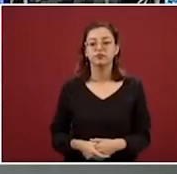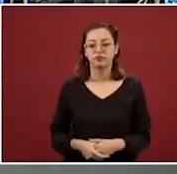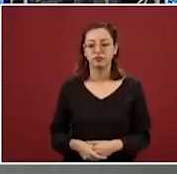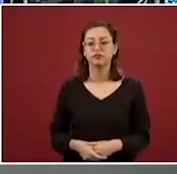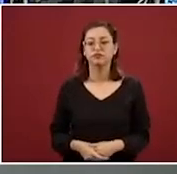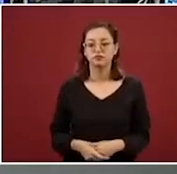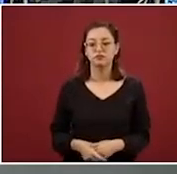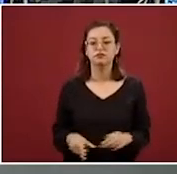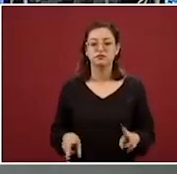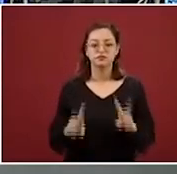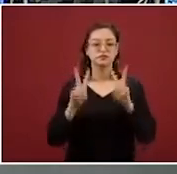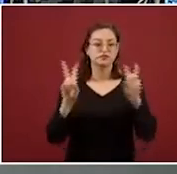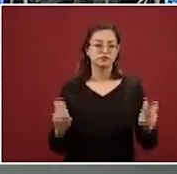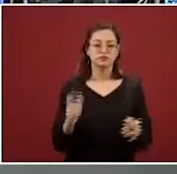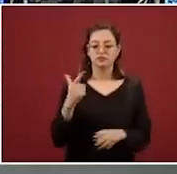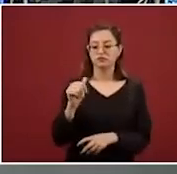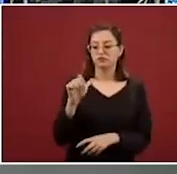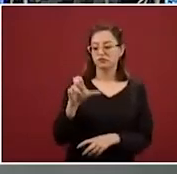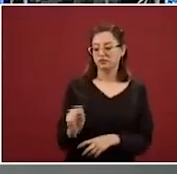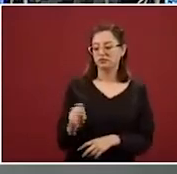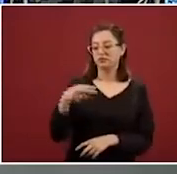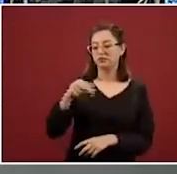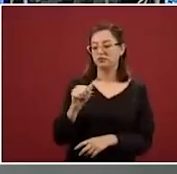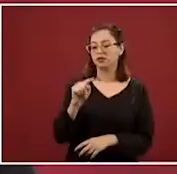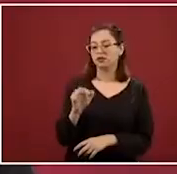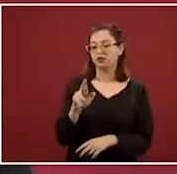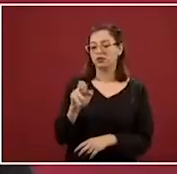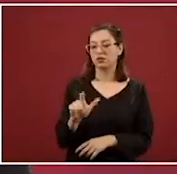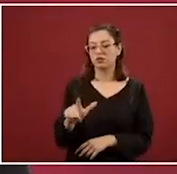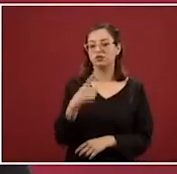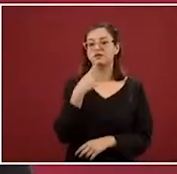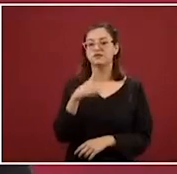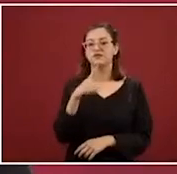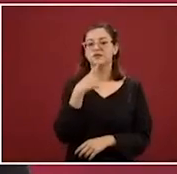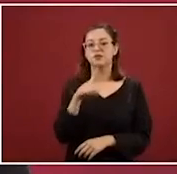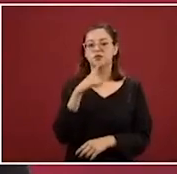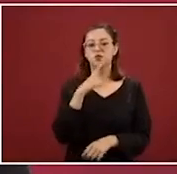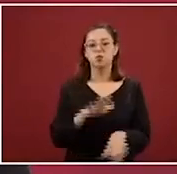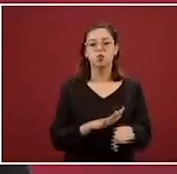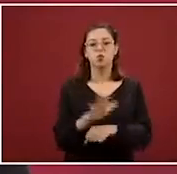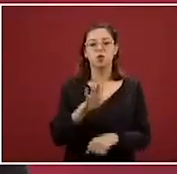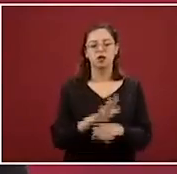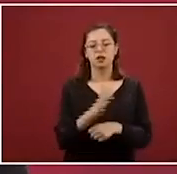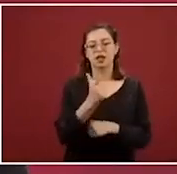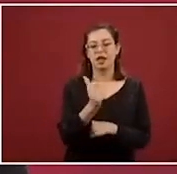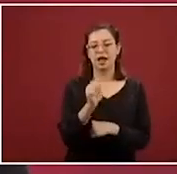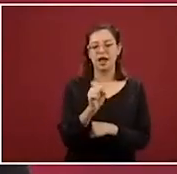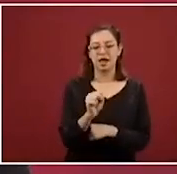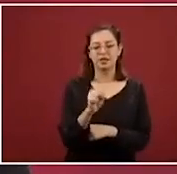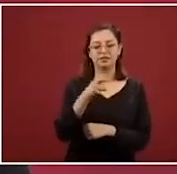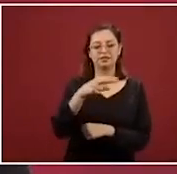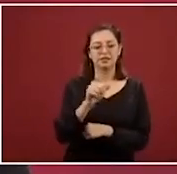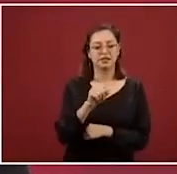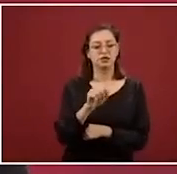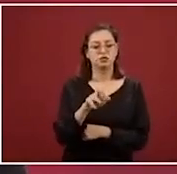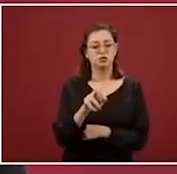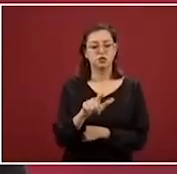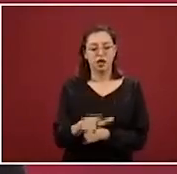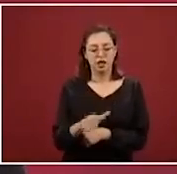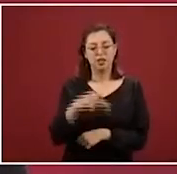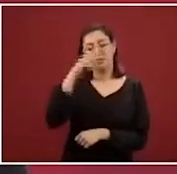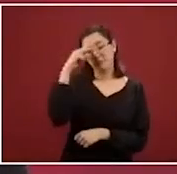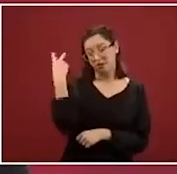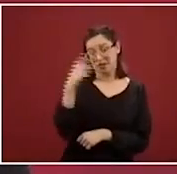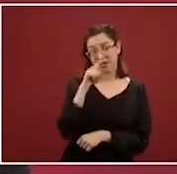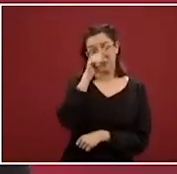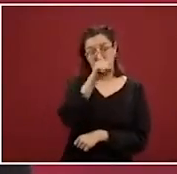tema de gas natural. La empresa que más quejas ha recibido es Gas Natural México, particularmente en el estado de Nuevo